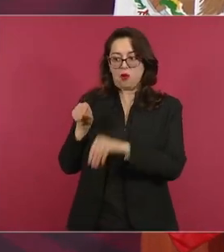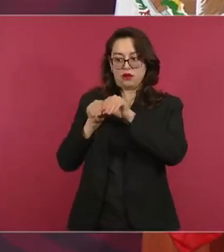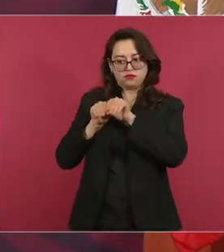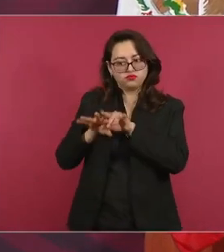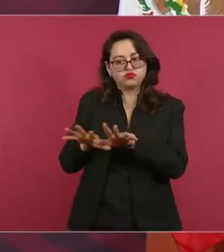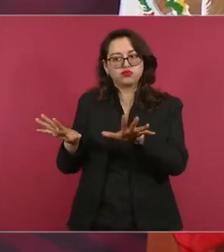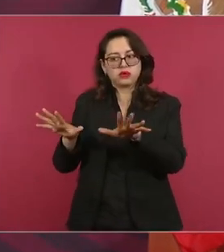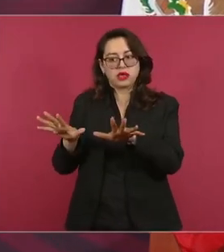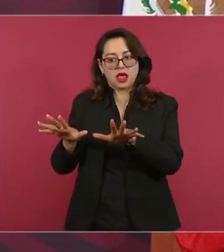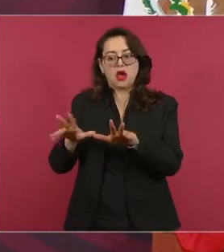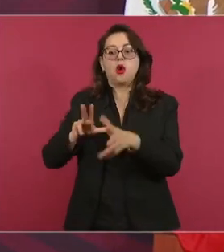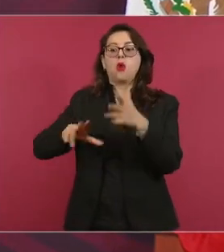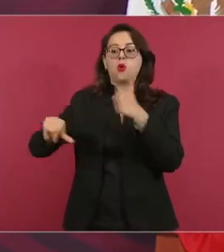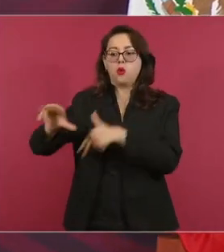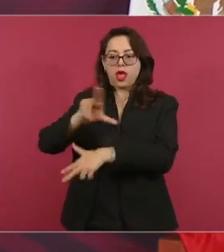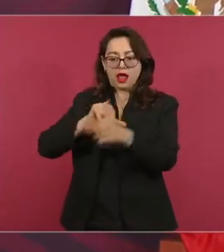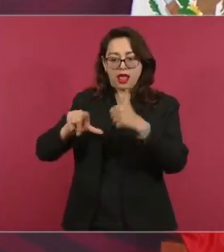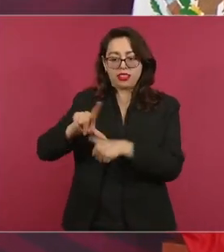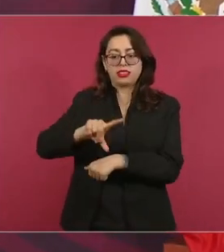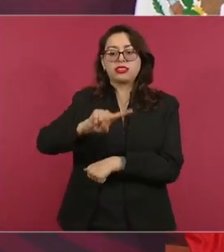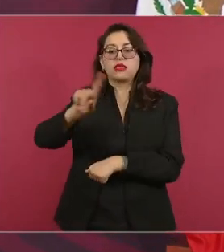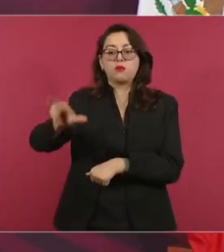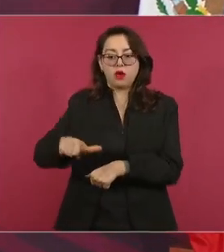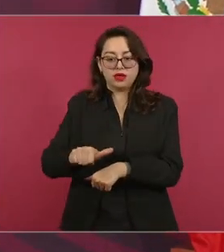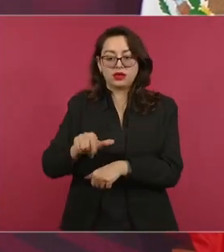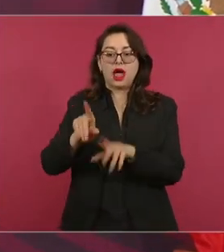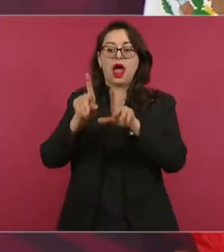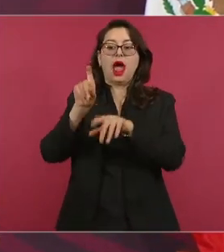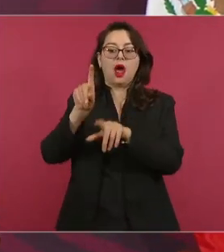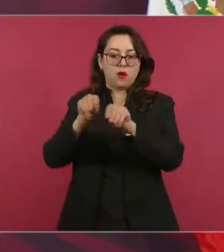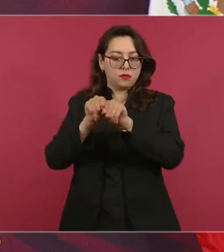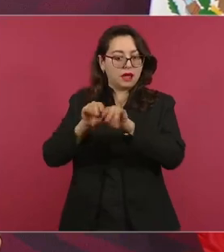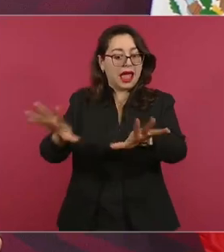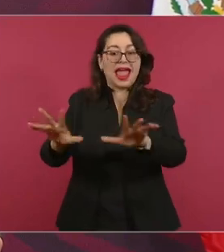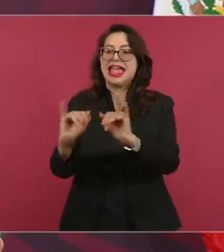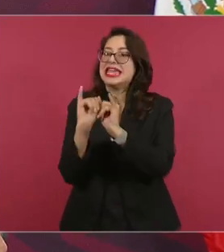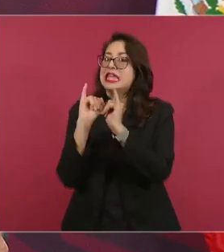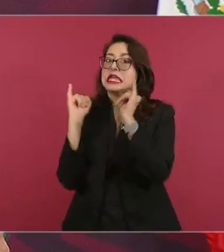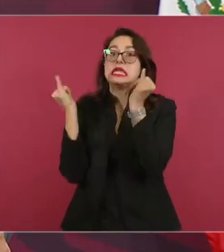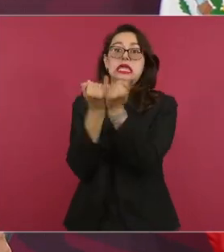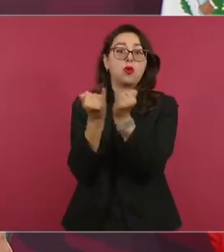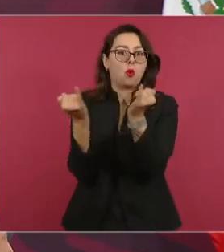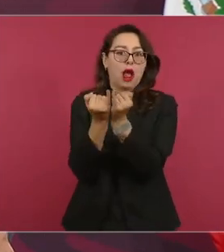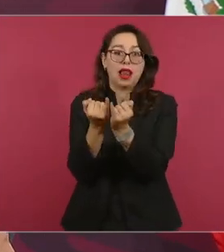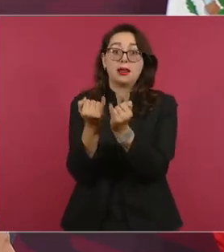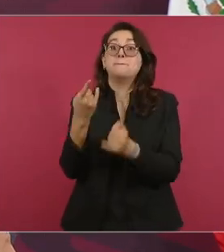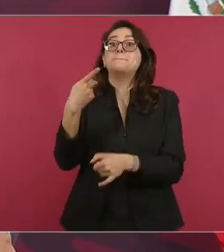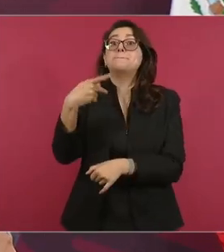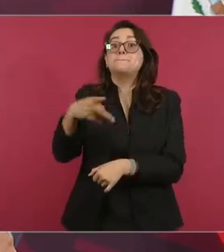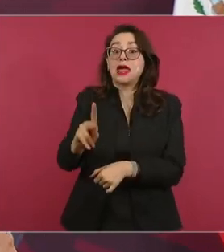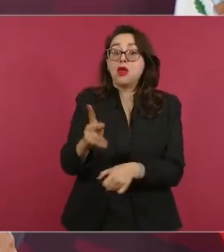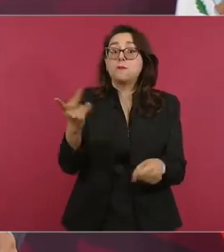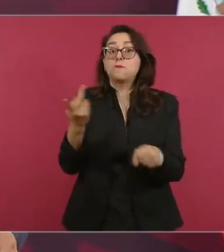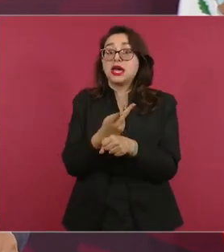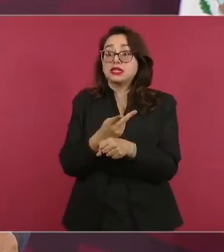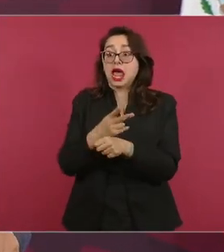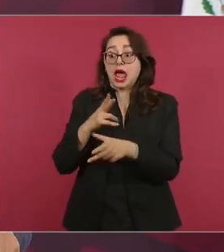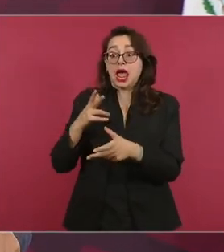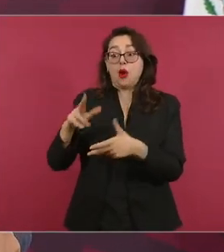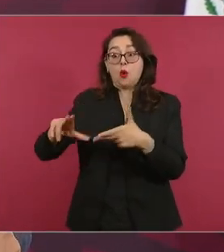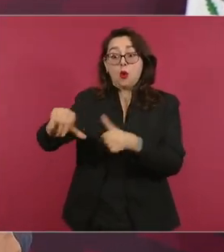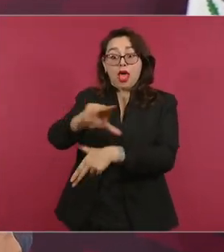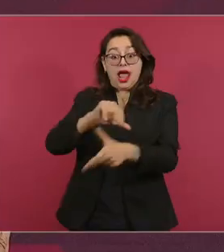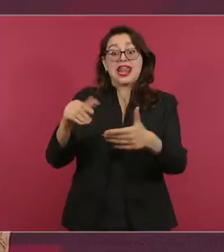que se vaya a tener agua en todo Acapulco, porque antes del huracán no se tenía agua en todo